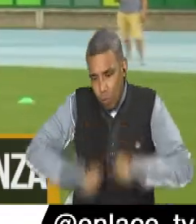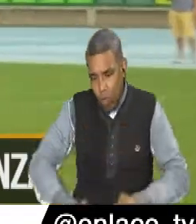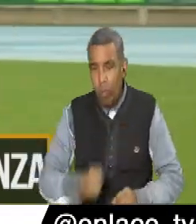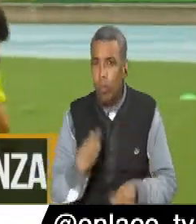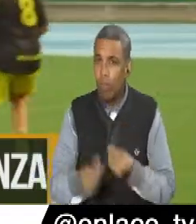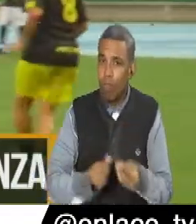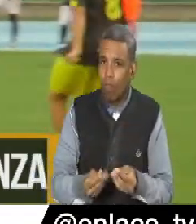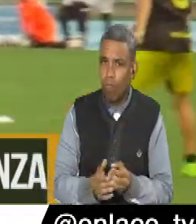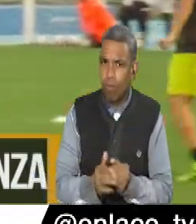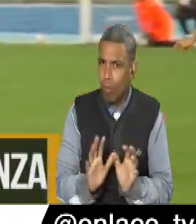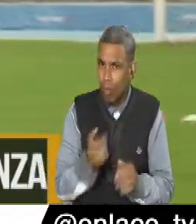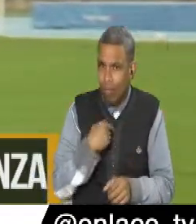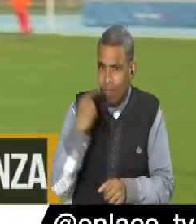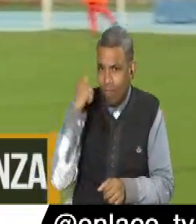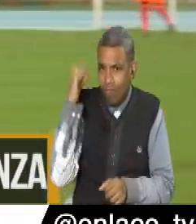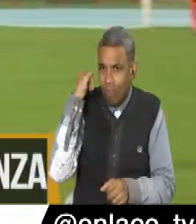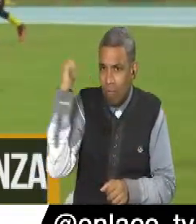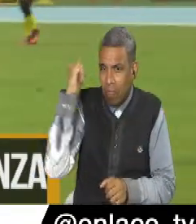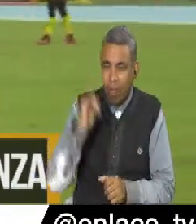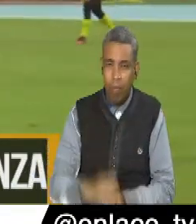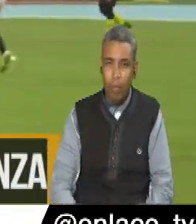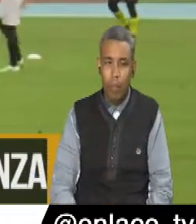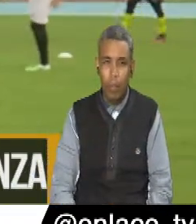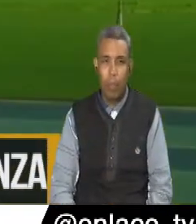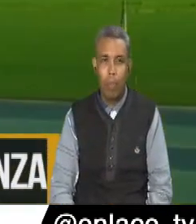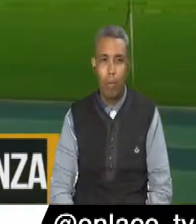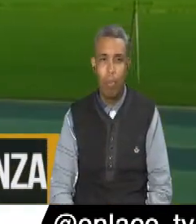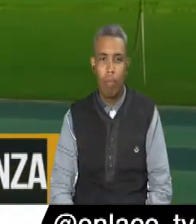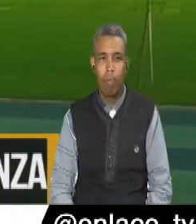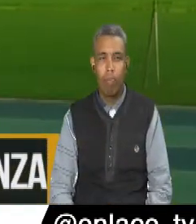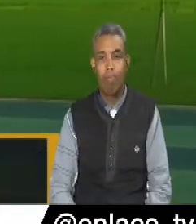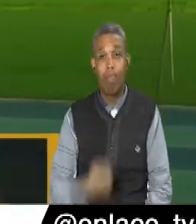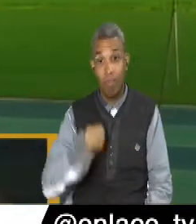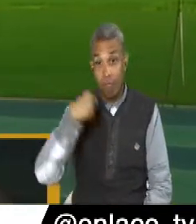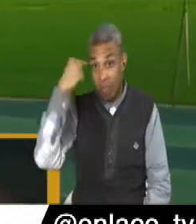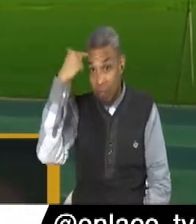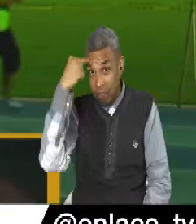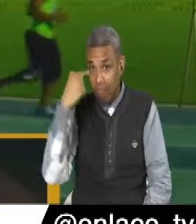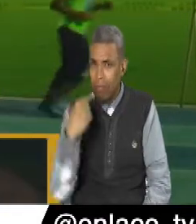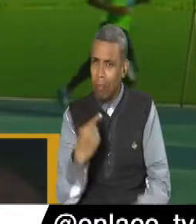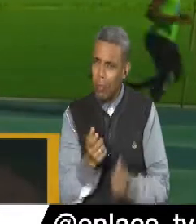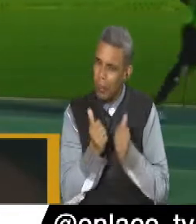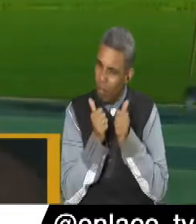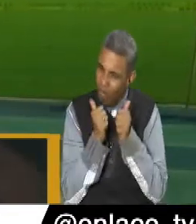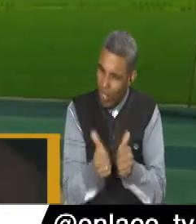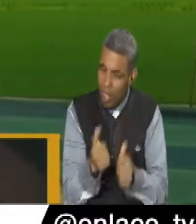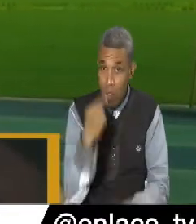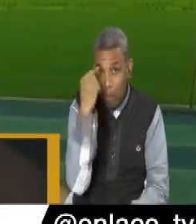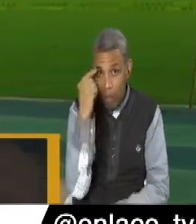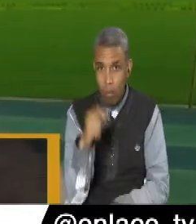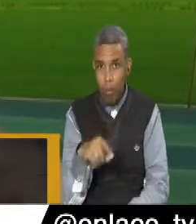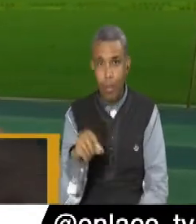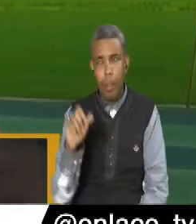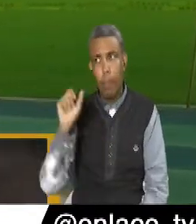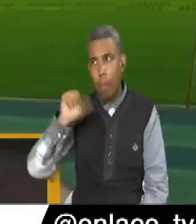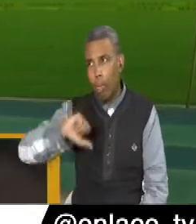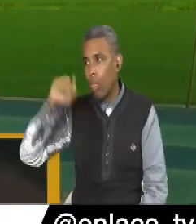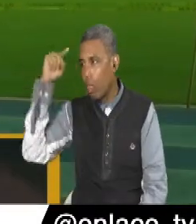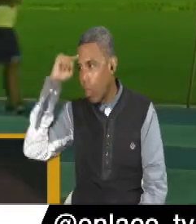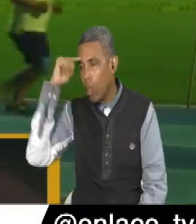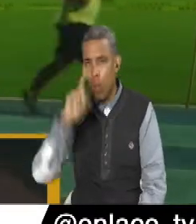se la juega toda con el equipo que tiene. Bueno, optimista entre los trabajos que hemos podido hacer.